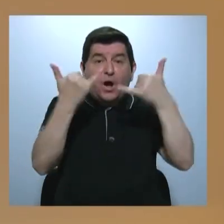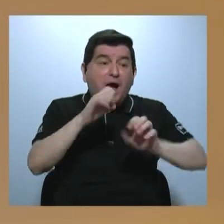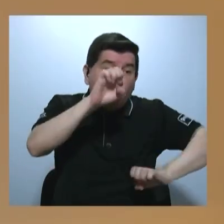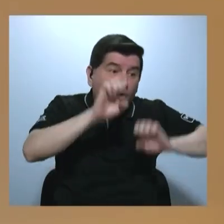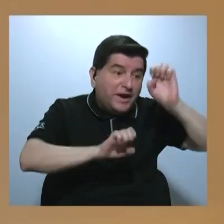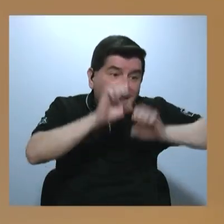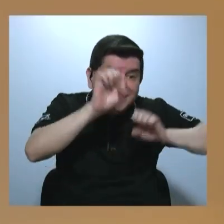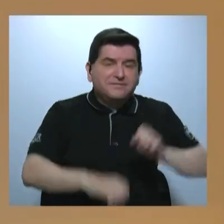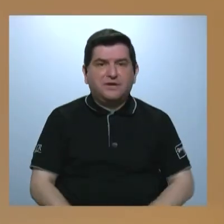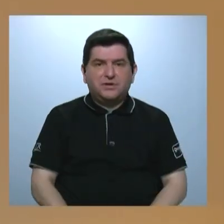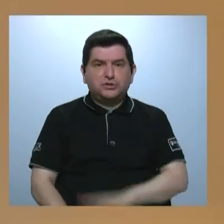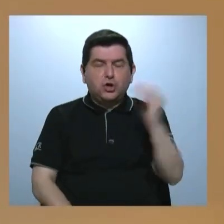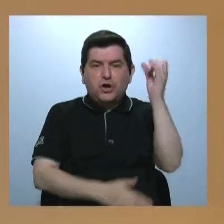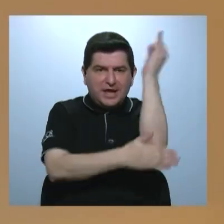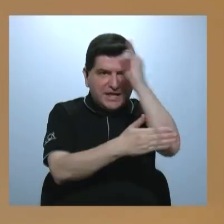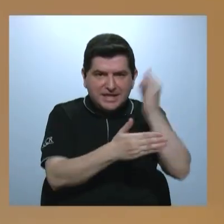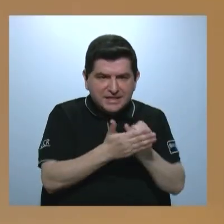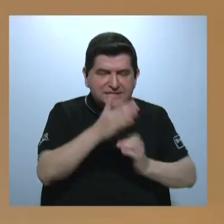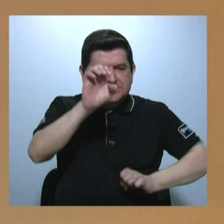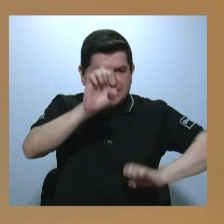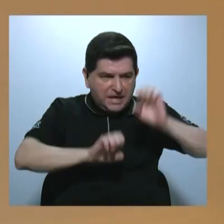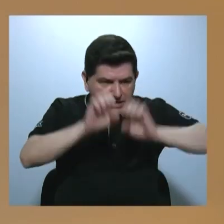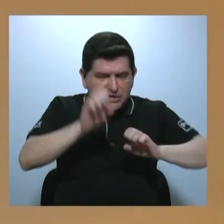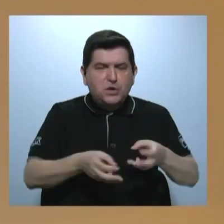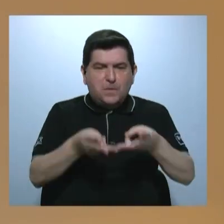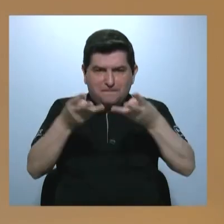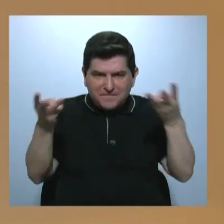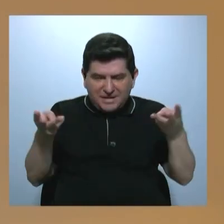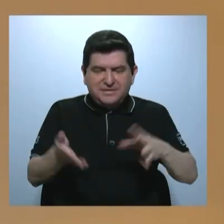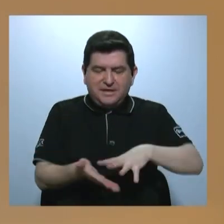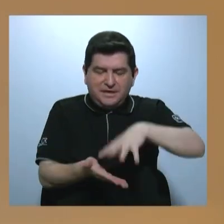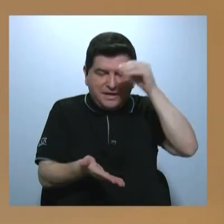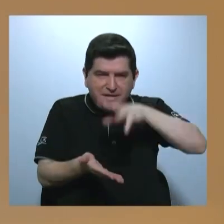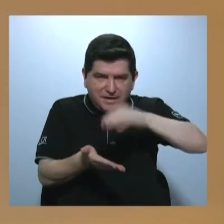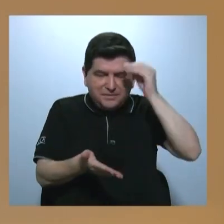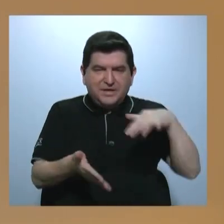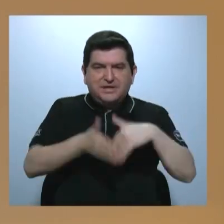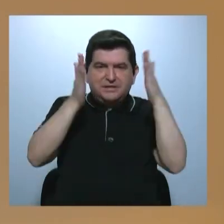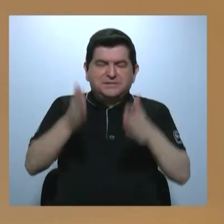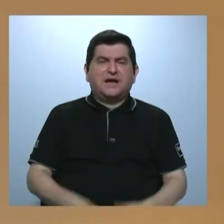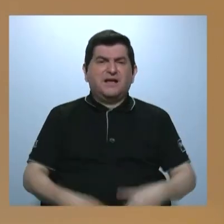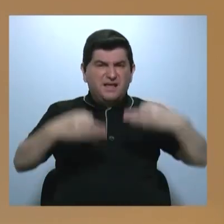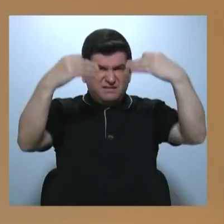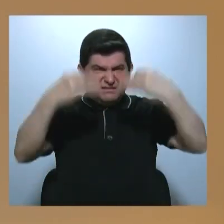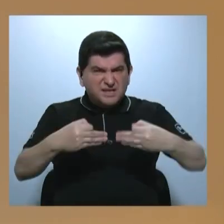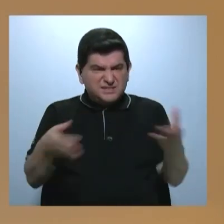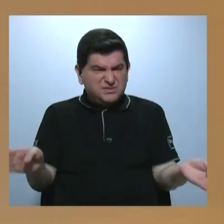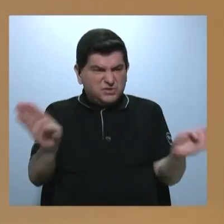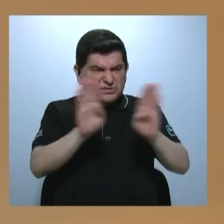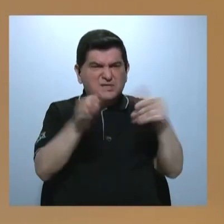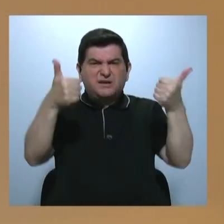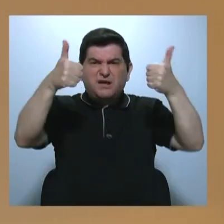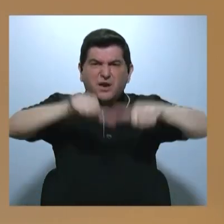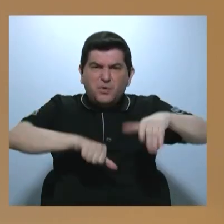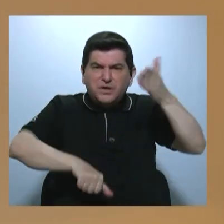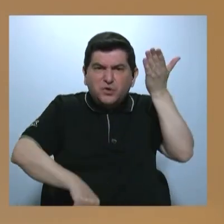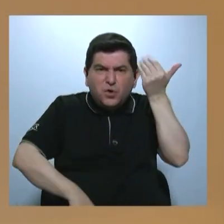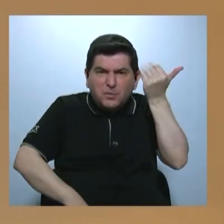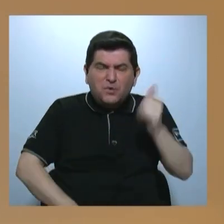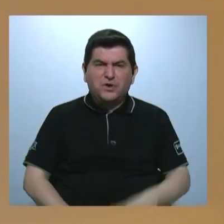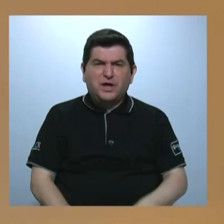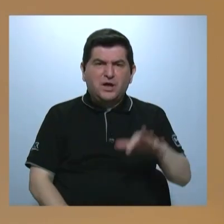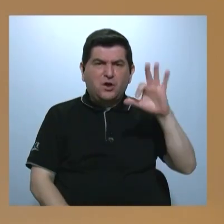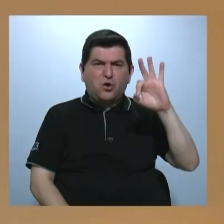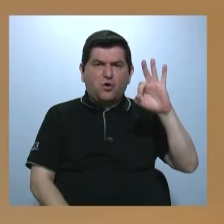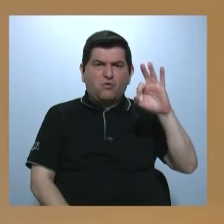la materia y hay diseños para evaluar la materia y el aprendizaje de los estudiantes, ¿por qué tomar una decisión de cerrar el convenio y cerrar el tema con AFOD